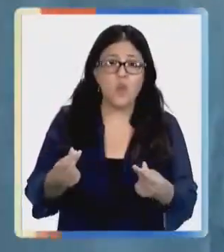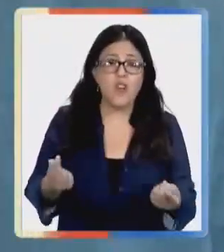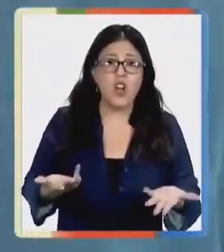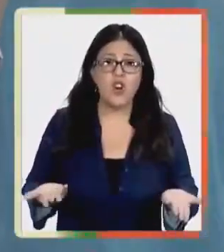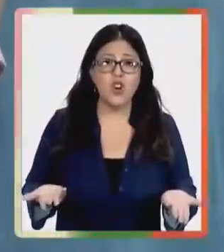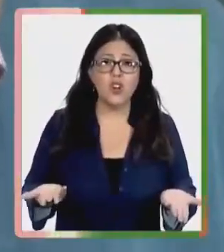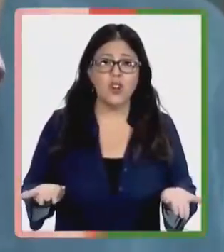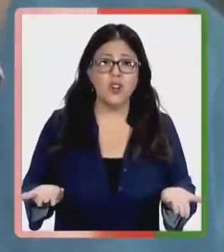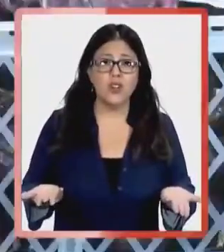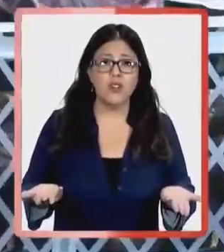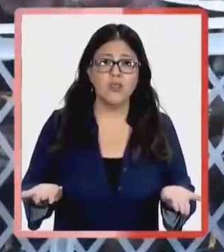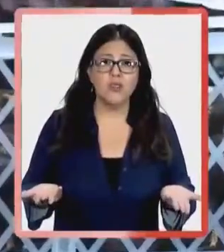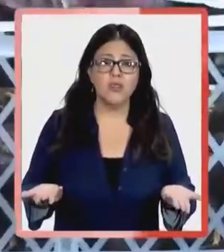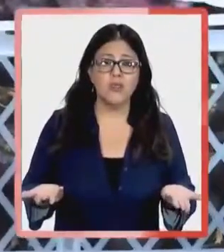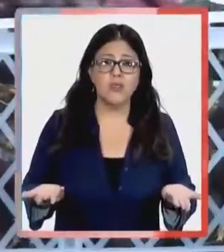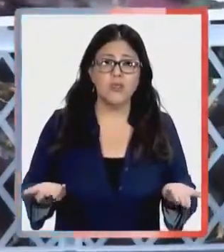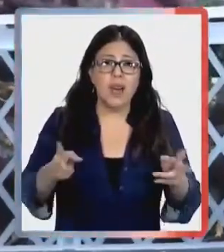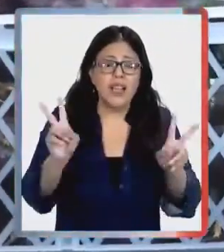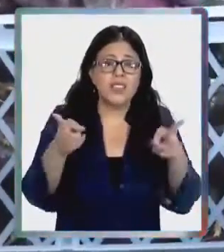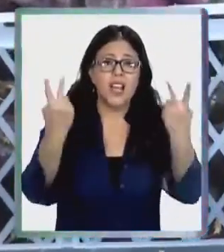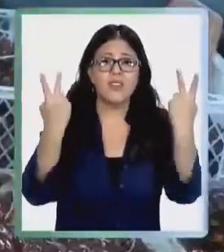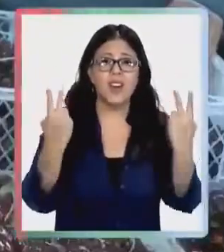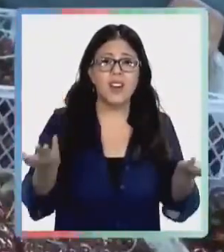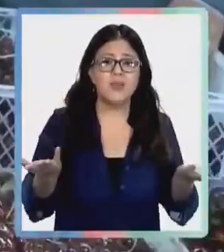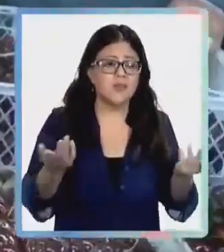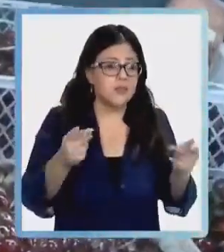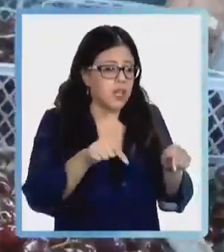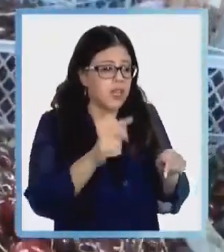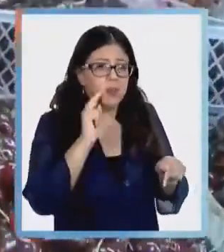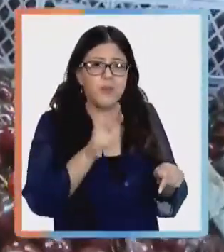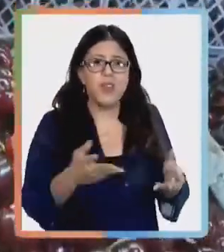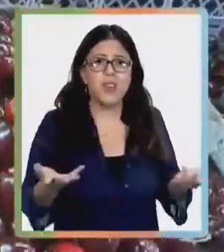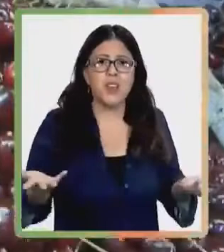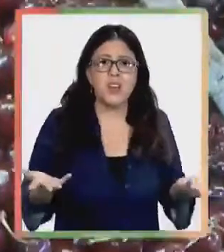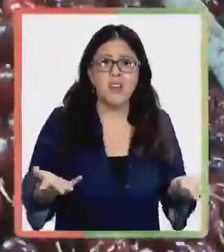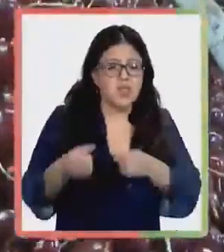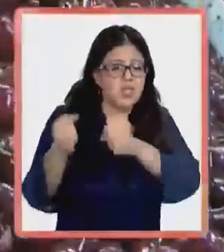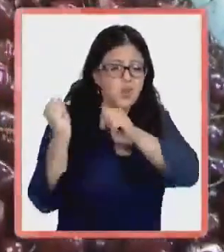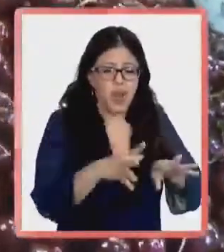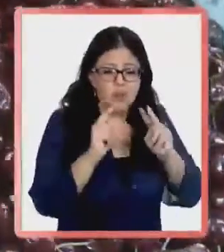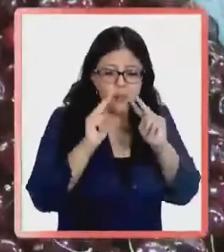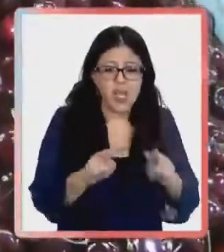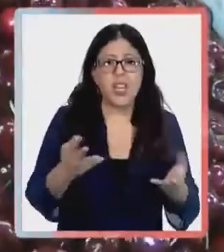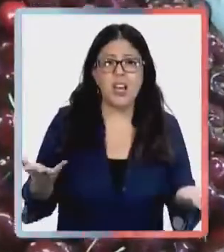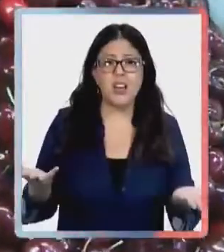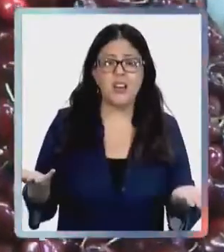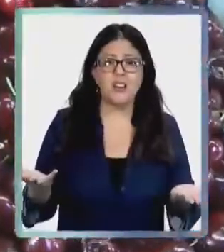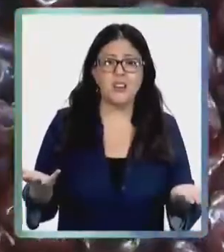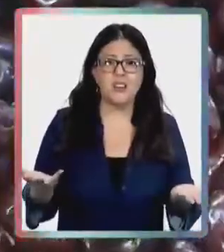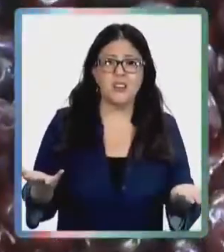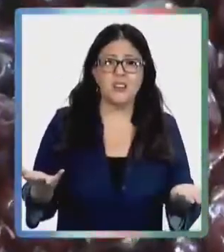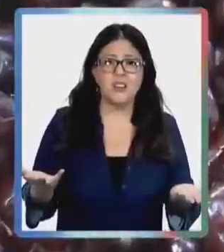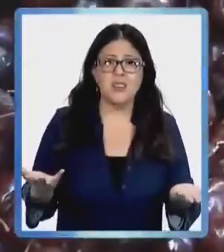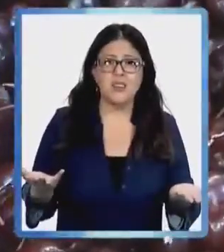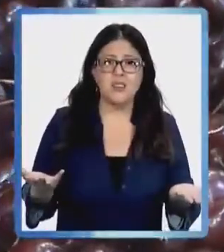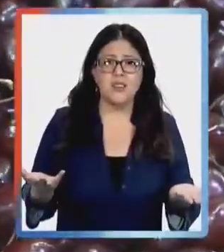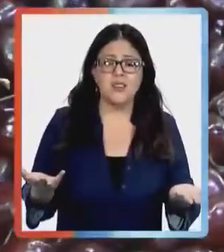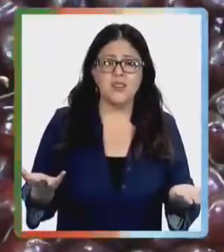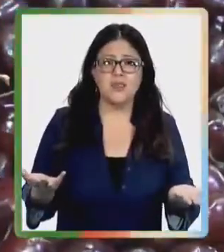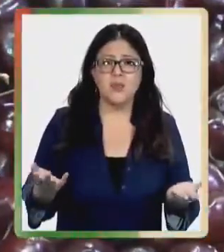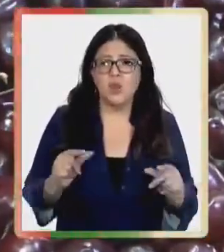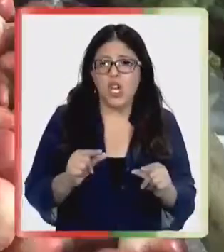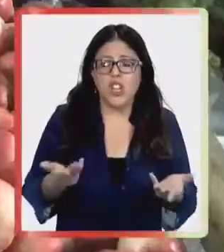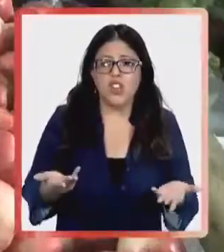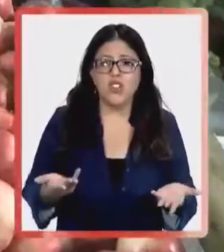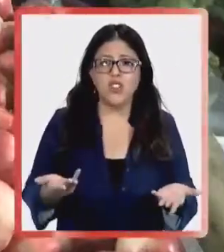precios, vender menos la plata, para salvar algo. ¿Y quién va a salvar nada si voy a tener que botarla? Ya, mire, estoy sacando un